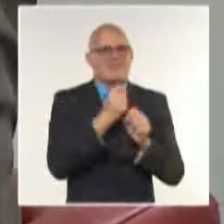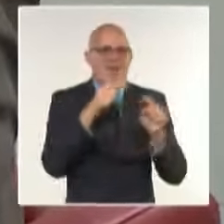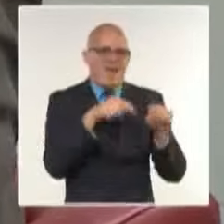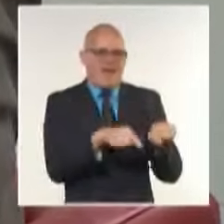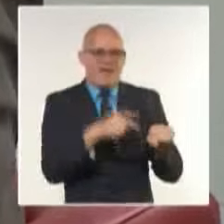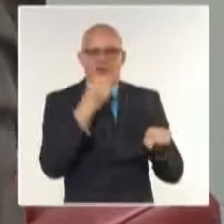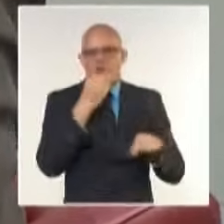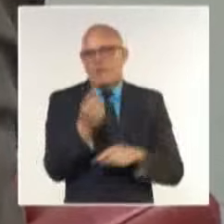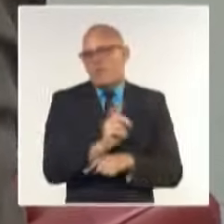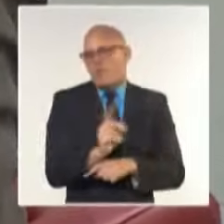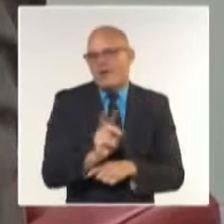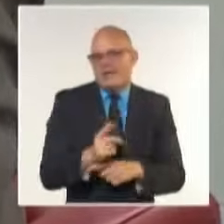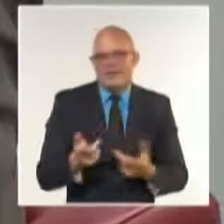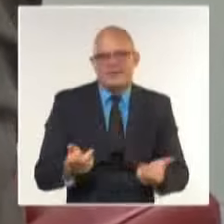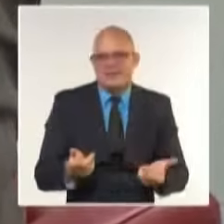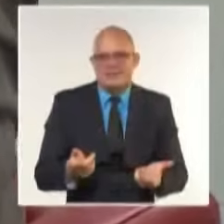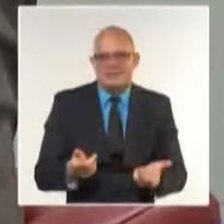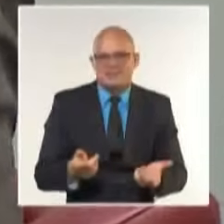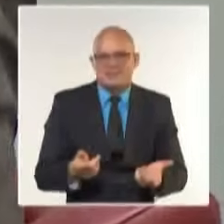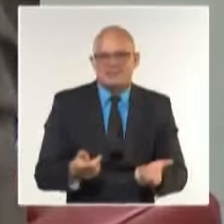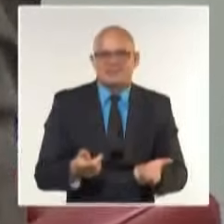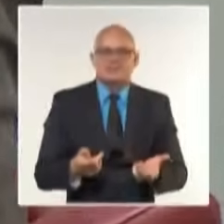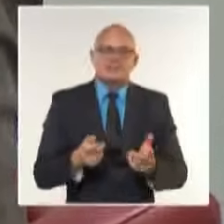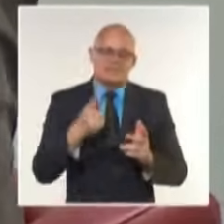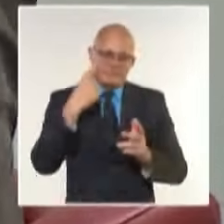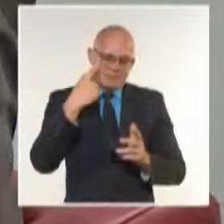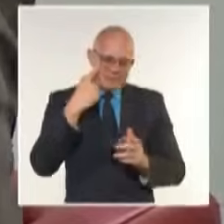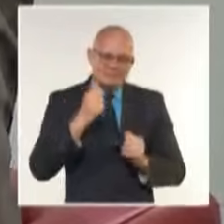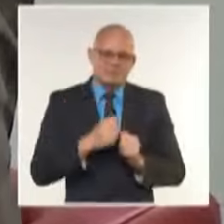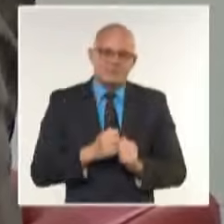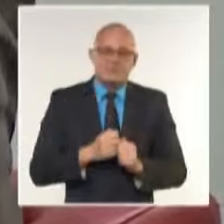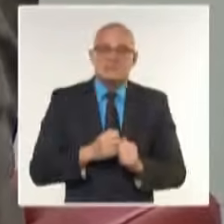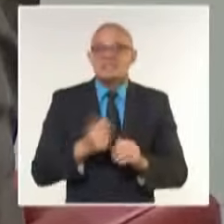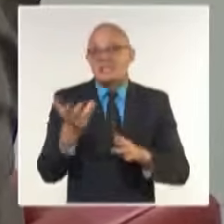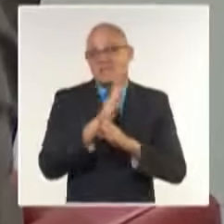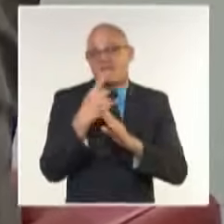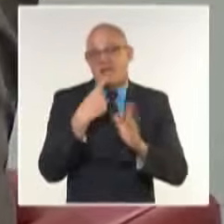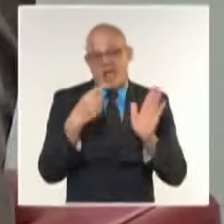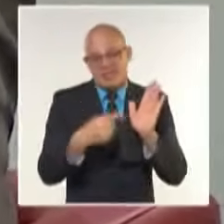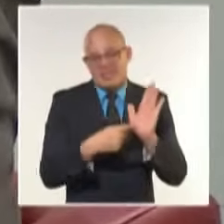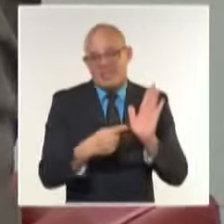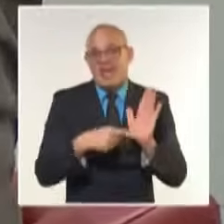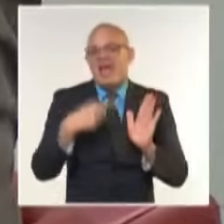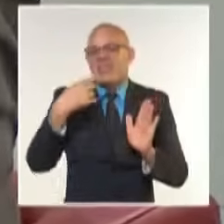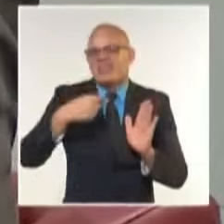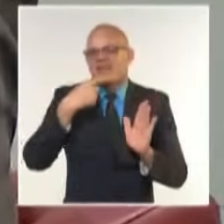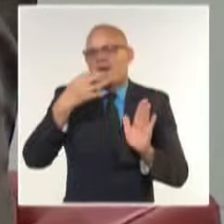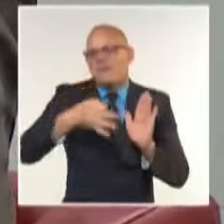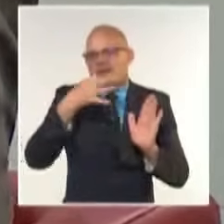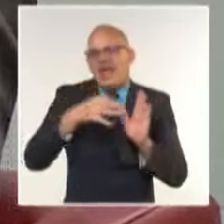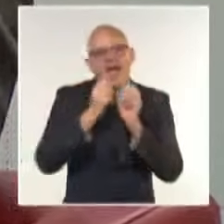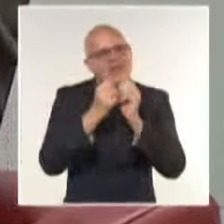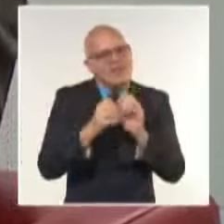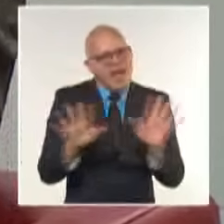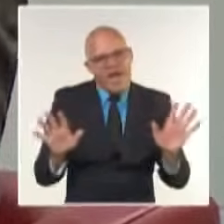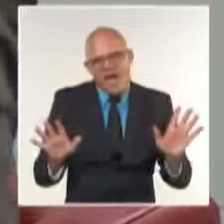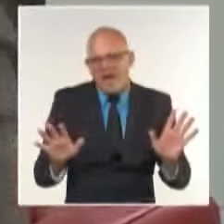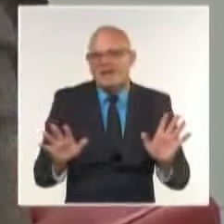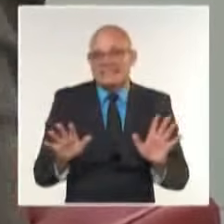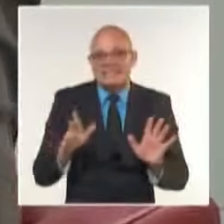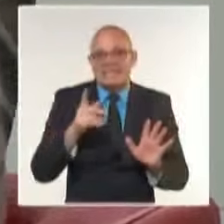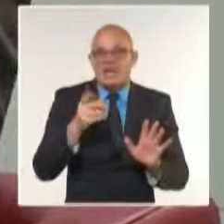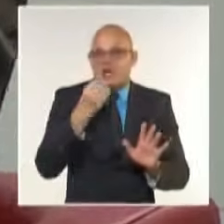el principio de transparencia, que más que otra cosa es cumplir con el proceso de